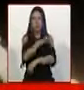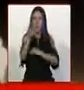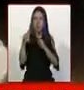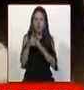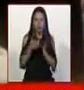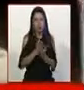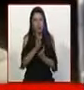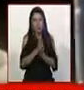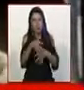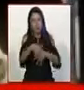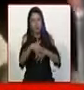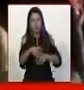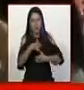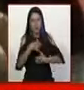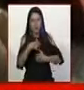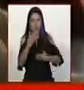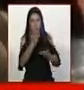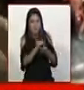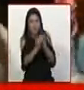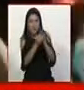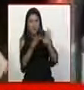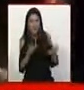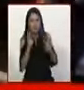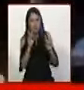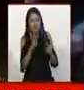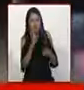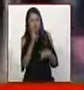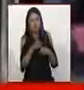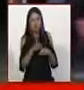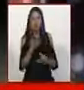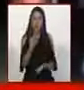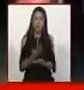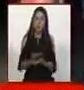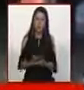permitir dichas movilizaciones pacíficas. Pediríamos, por